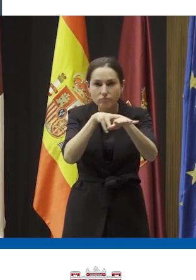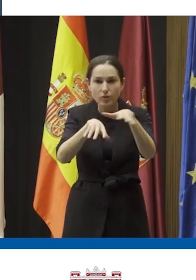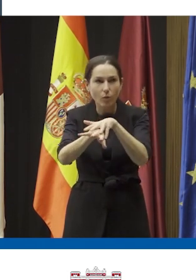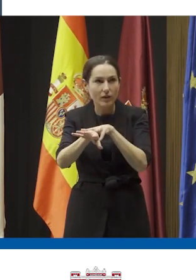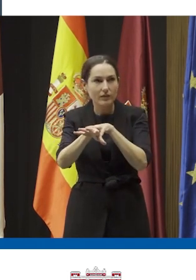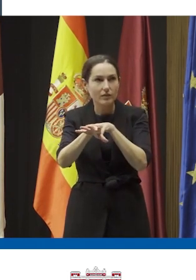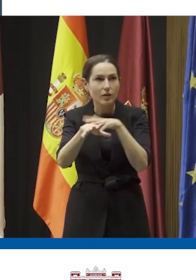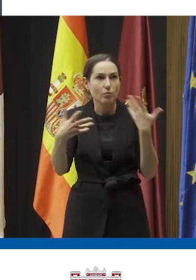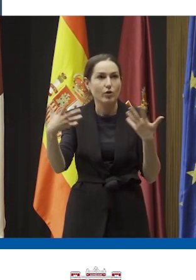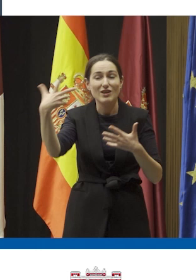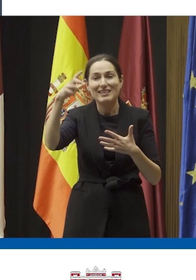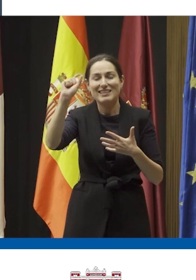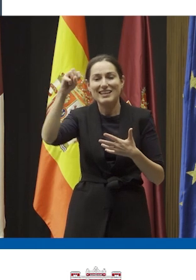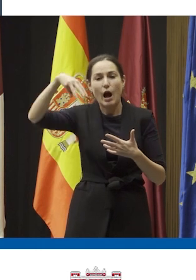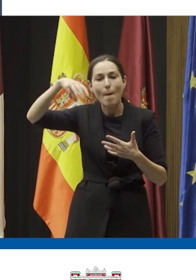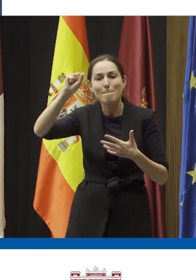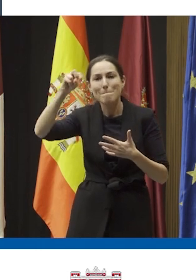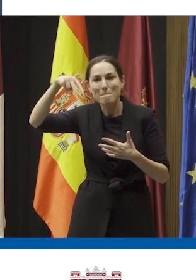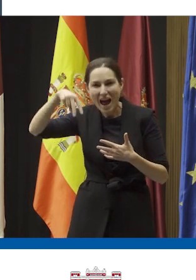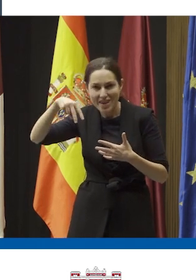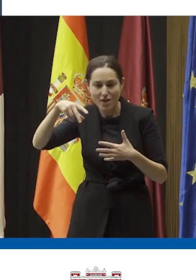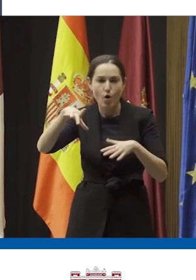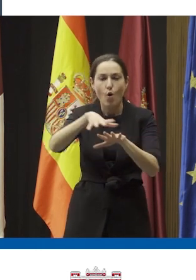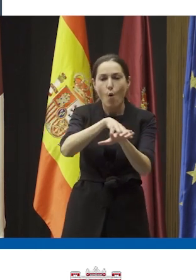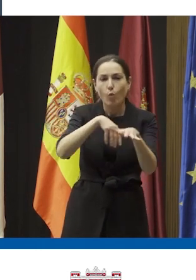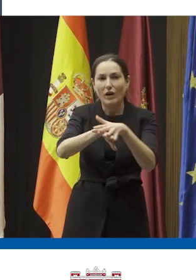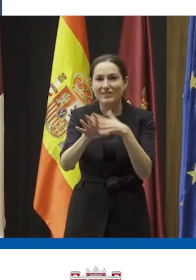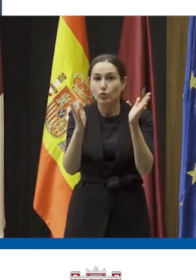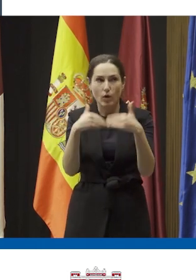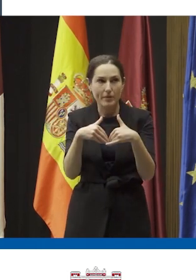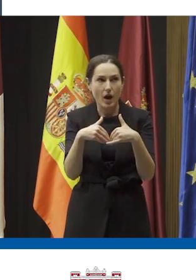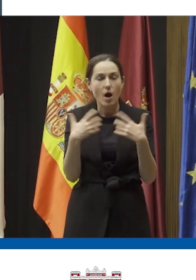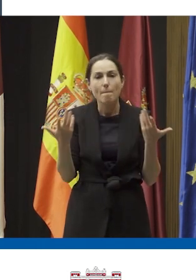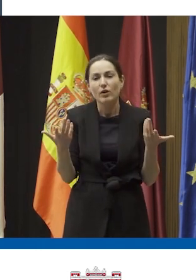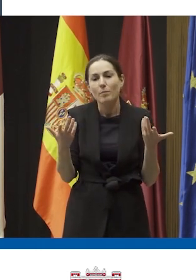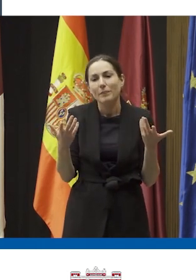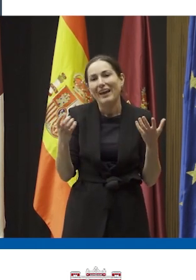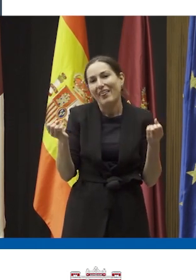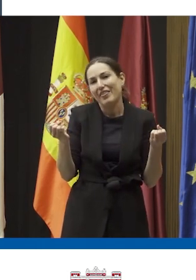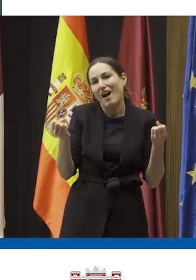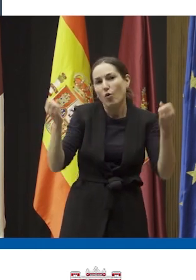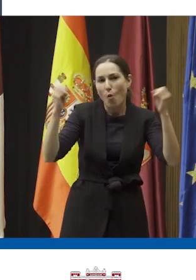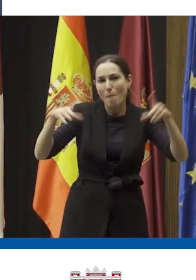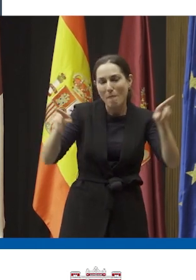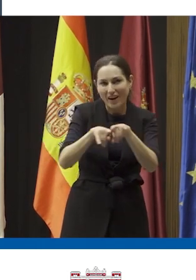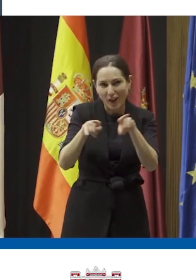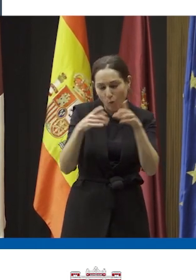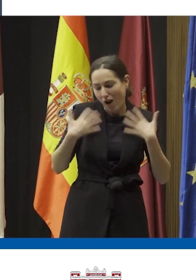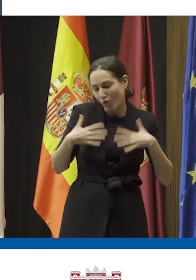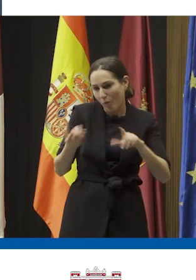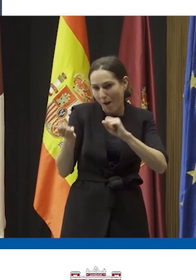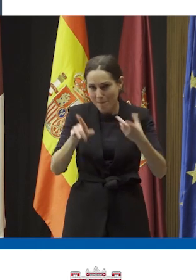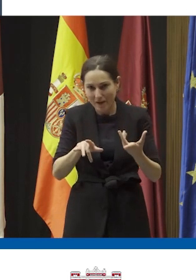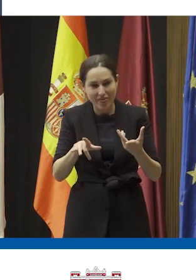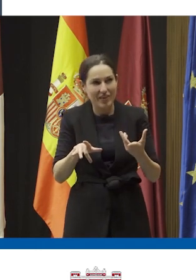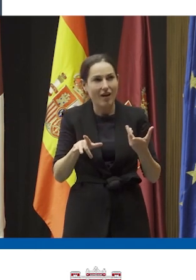no tenía guantes, tenía una forma ritual de vestirse, de hacer una actividad programada de esta manera,